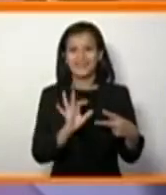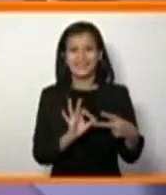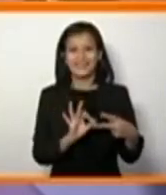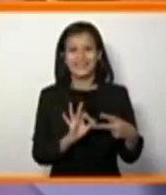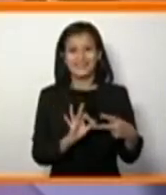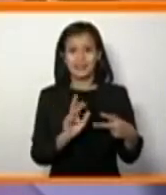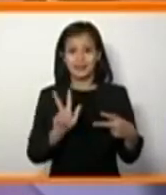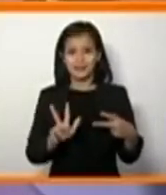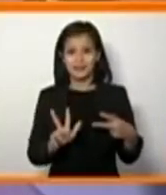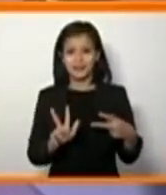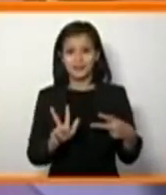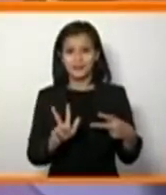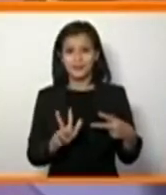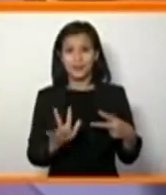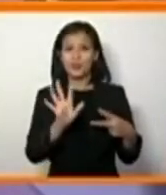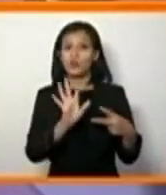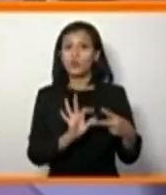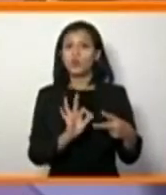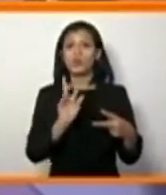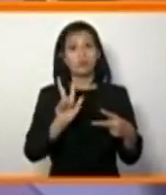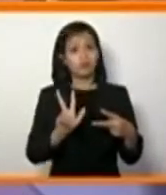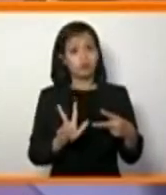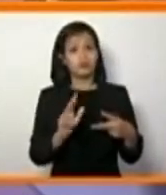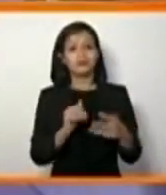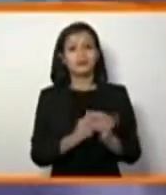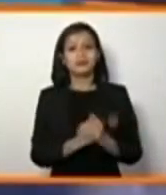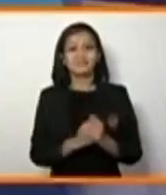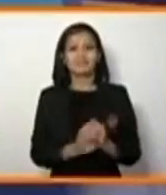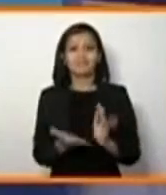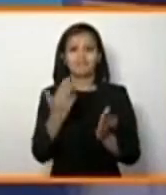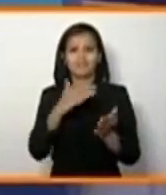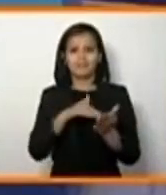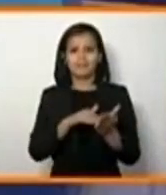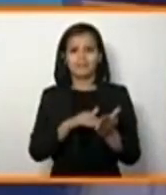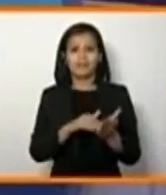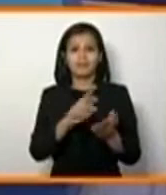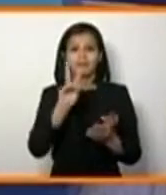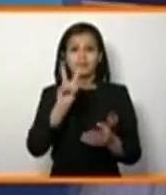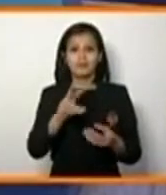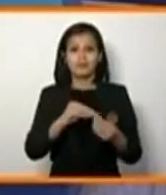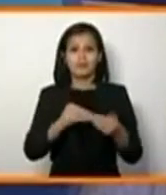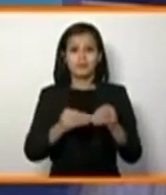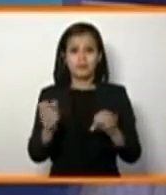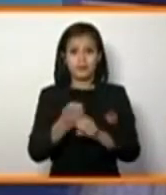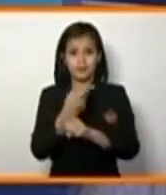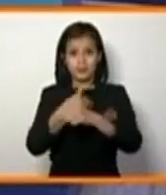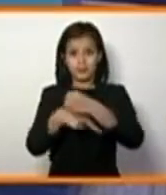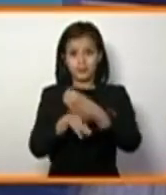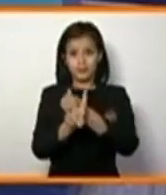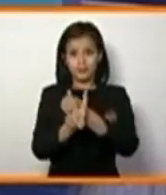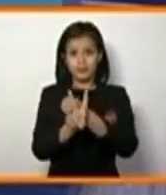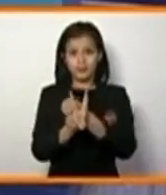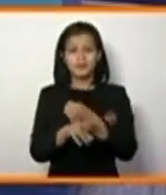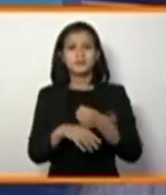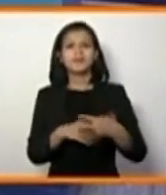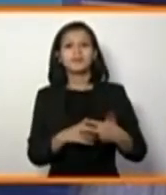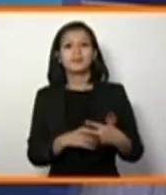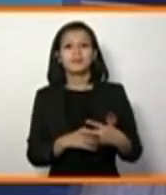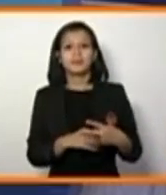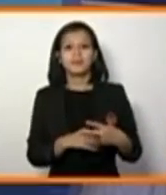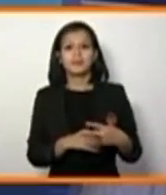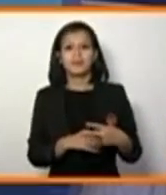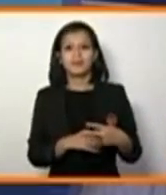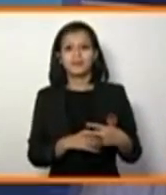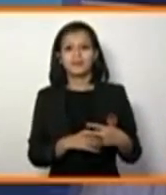este es el 3. Y el segundo número ganador es el 93. Con mucho gusto reitero los dos números ganadores en premiados y